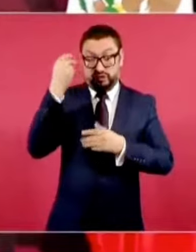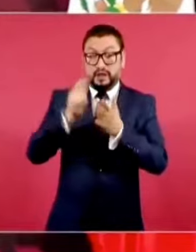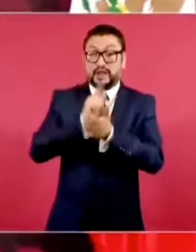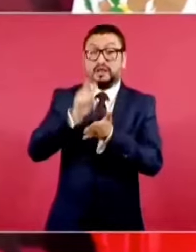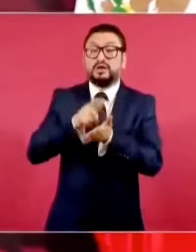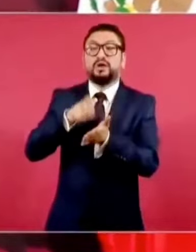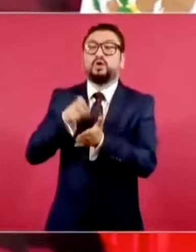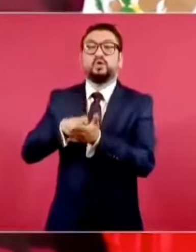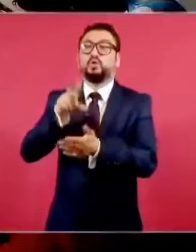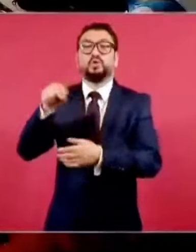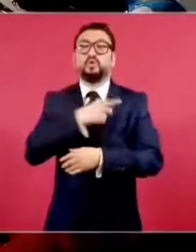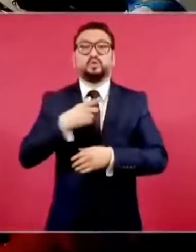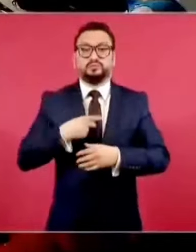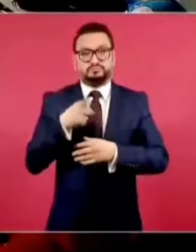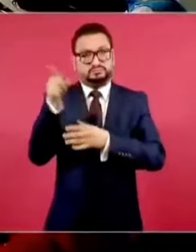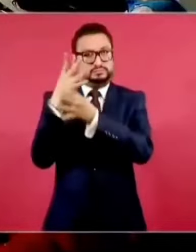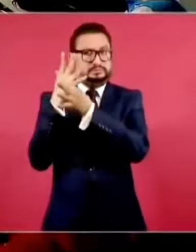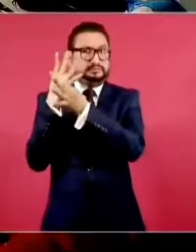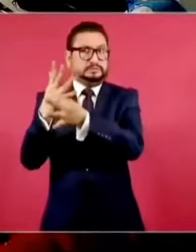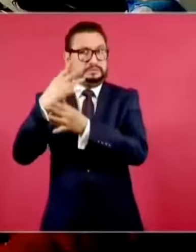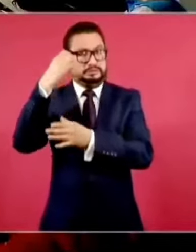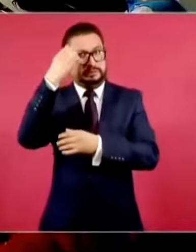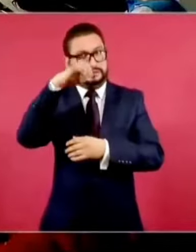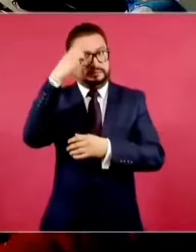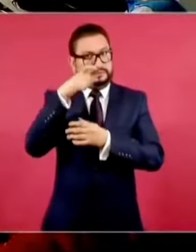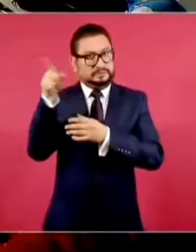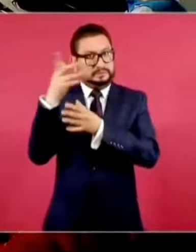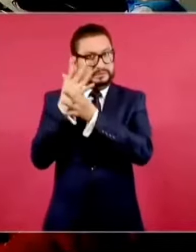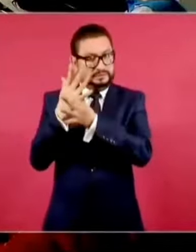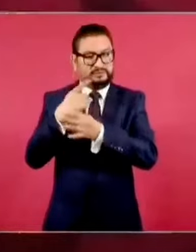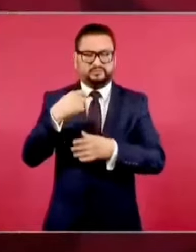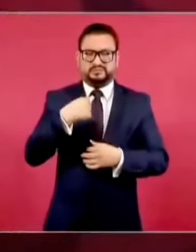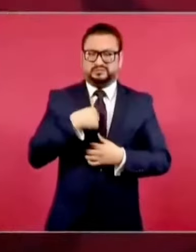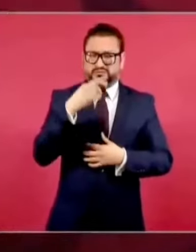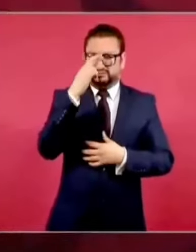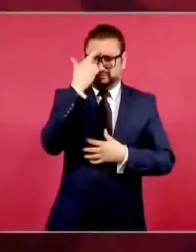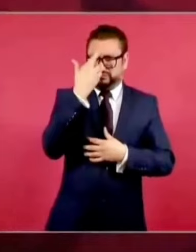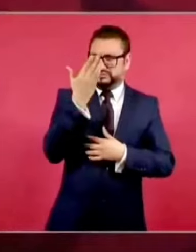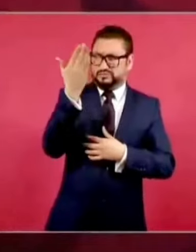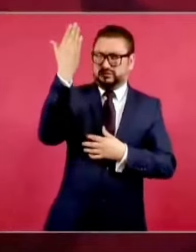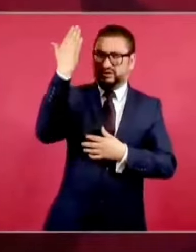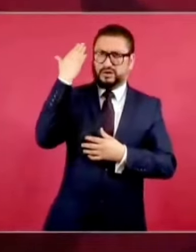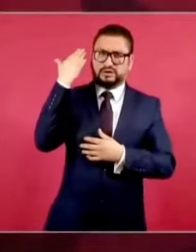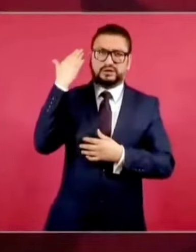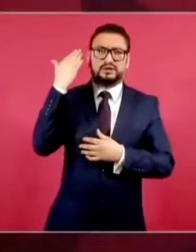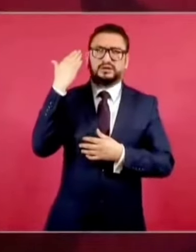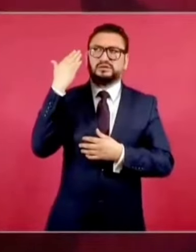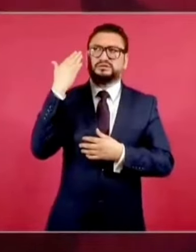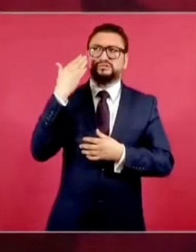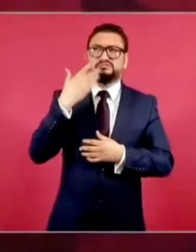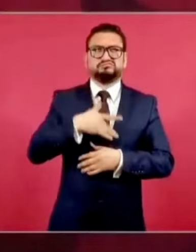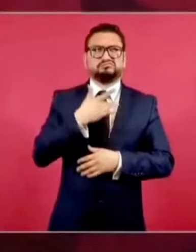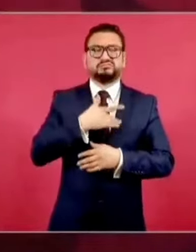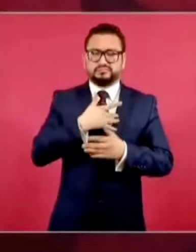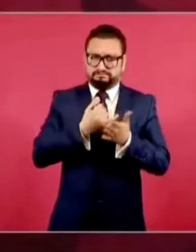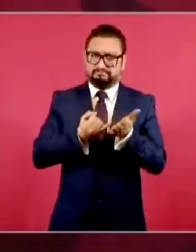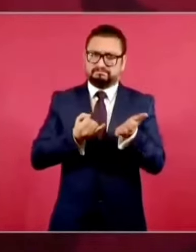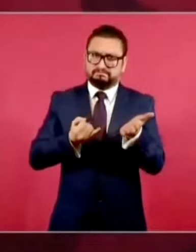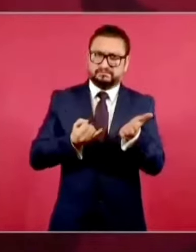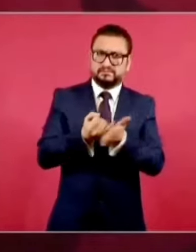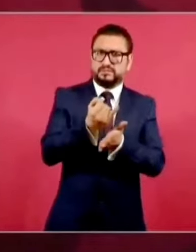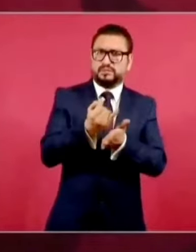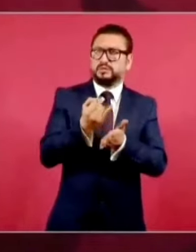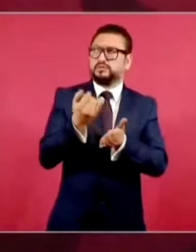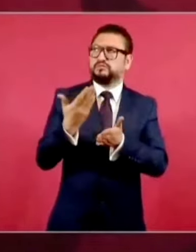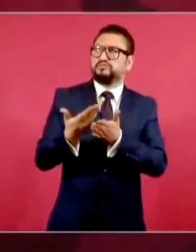jubilados según los expertos yo recuerdo que cuando decidimos hace más